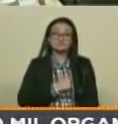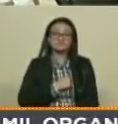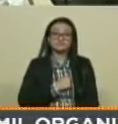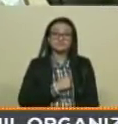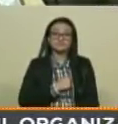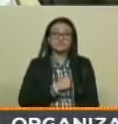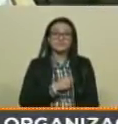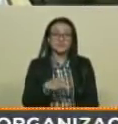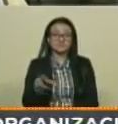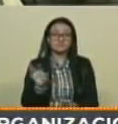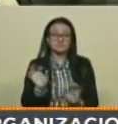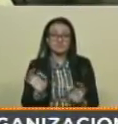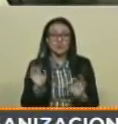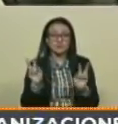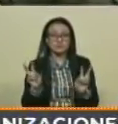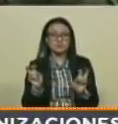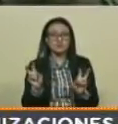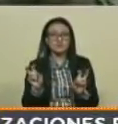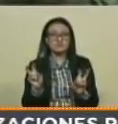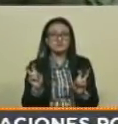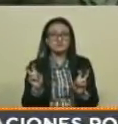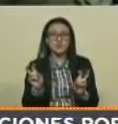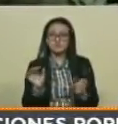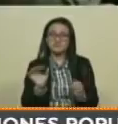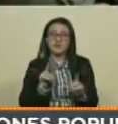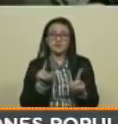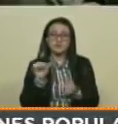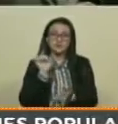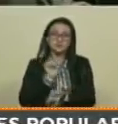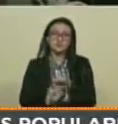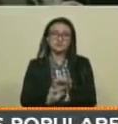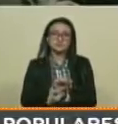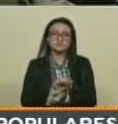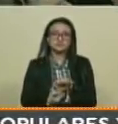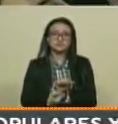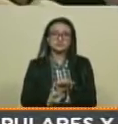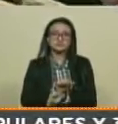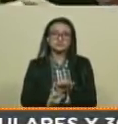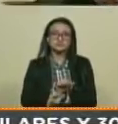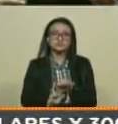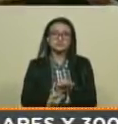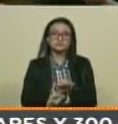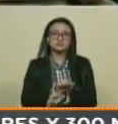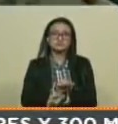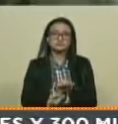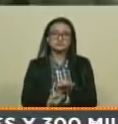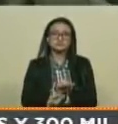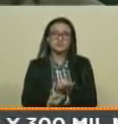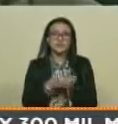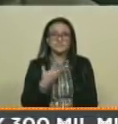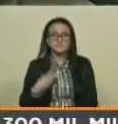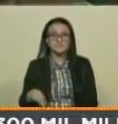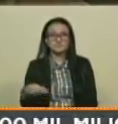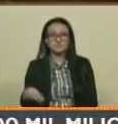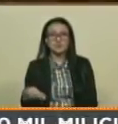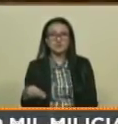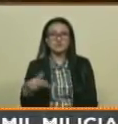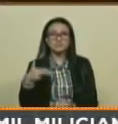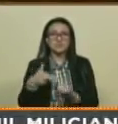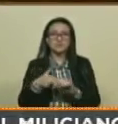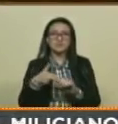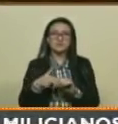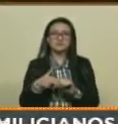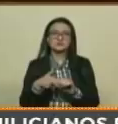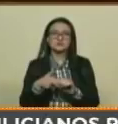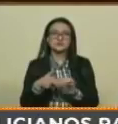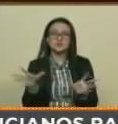ese caso está privado de libertad quien fuera para la época expresidente de PDVSA.